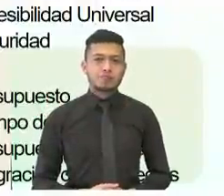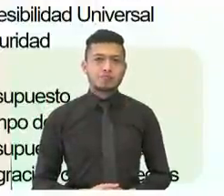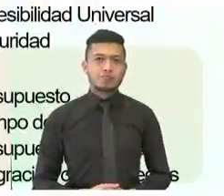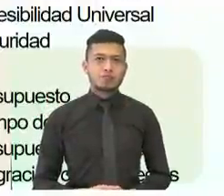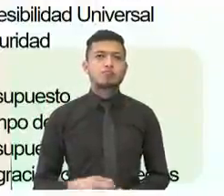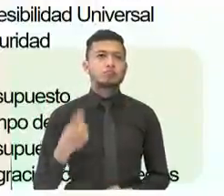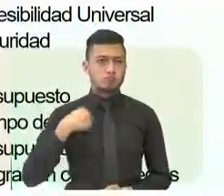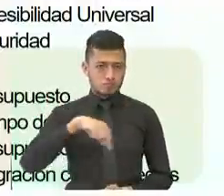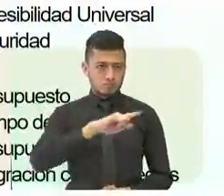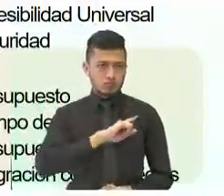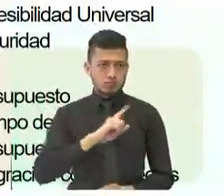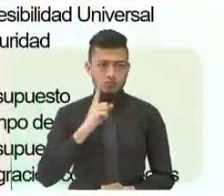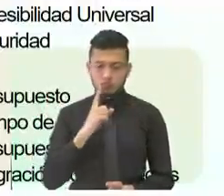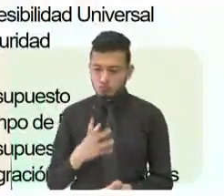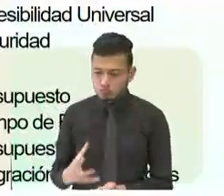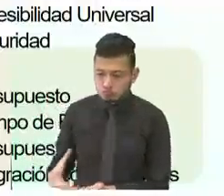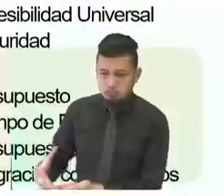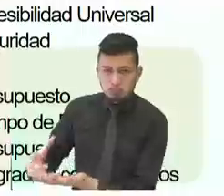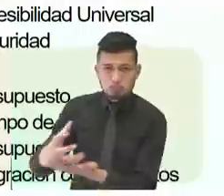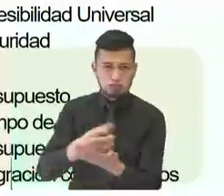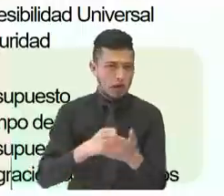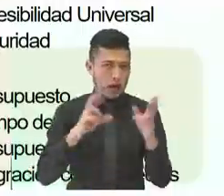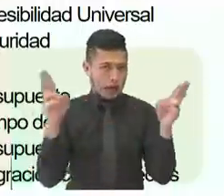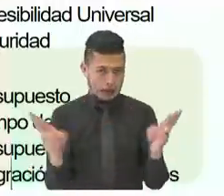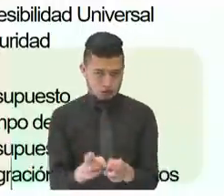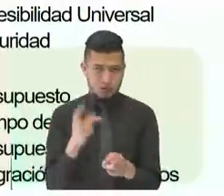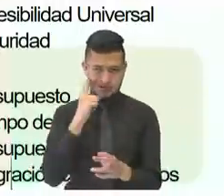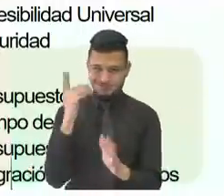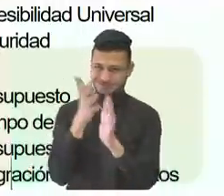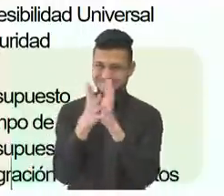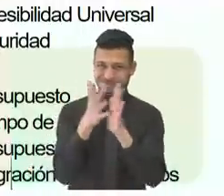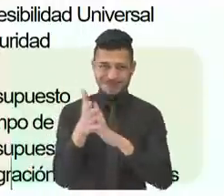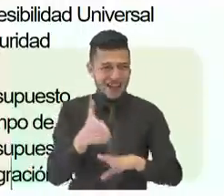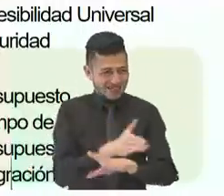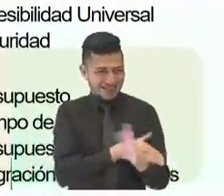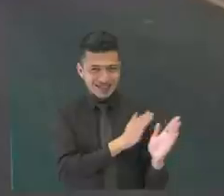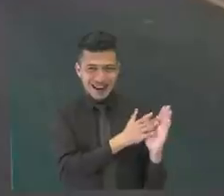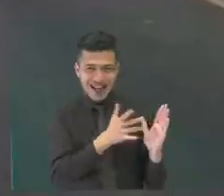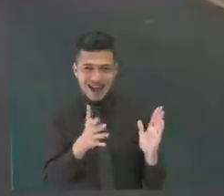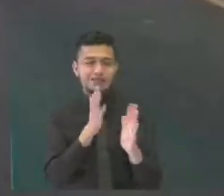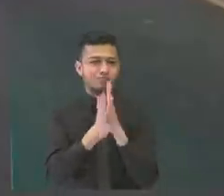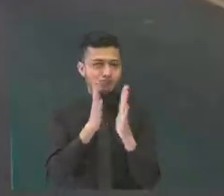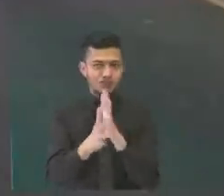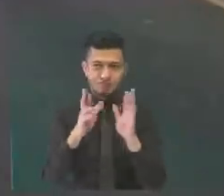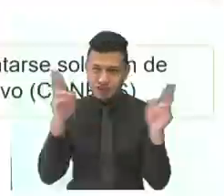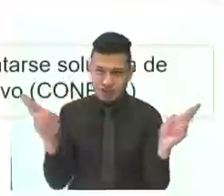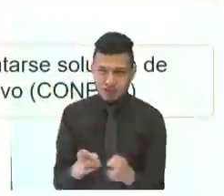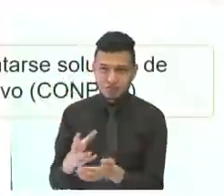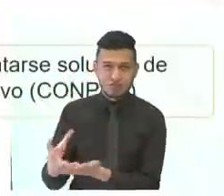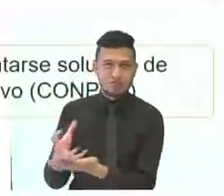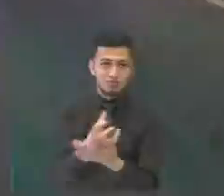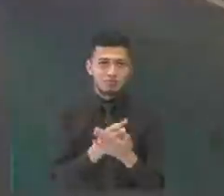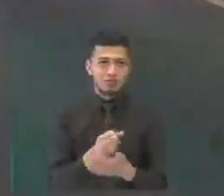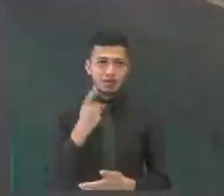tomamos todas las, aquí está un resumen de lo que les acabo de decir, ¿cierto? Si uno mira, agregamos,